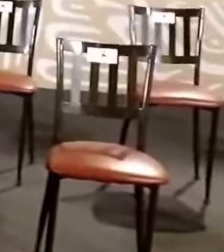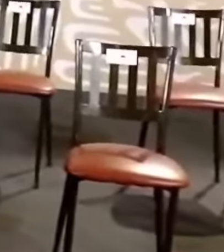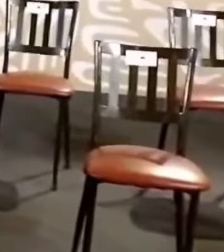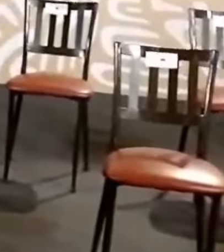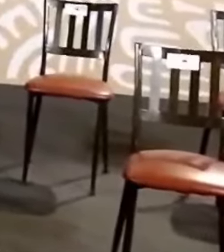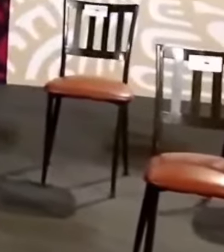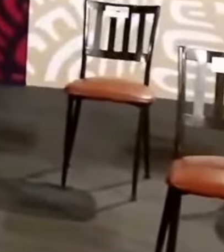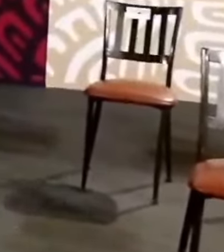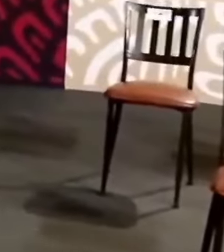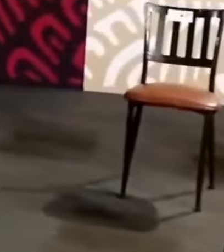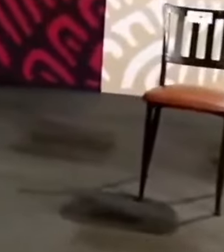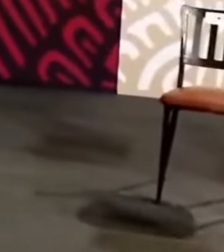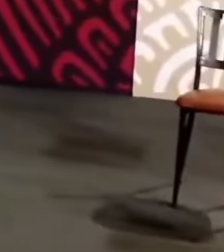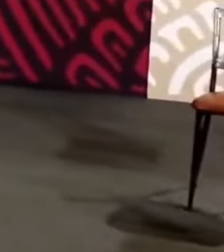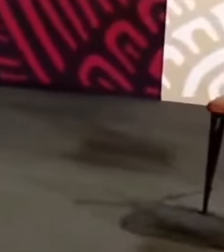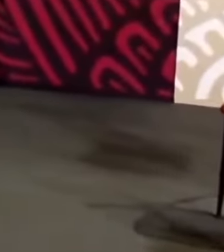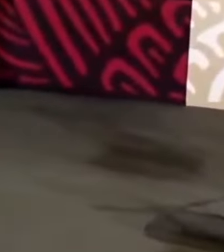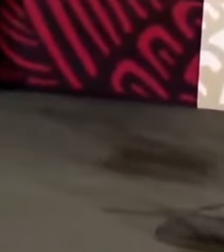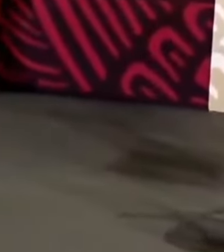señoría matatero